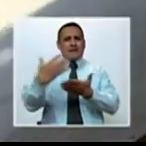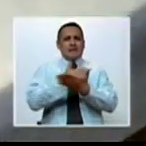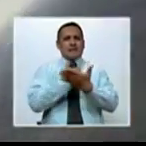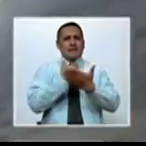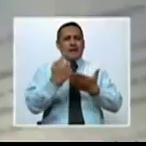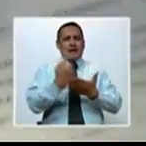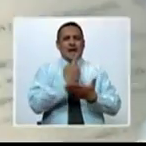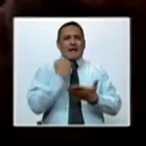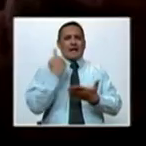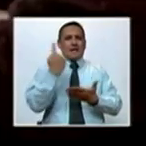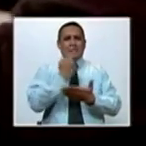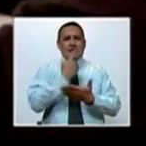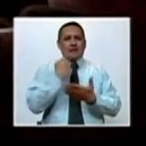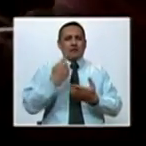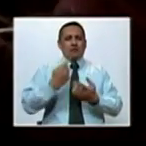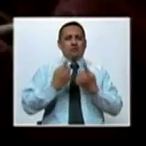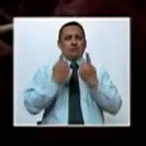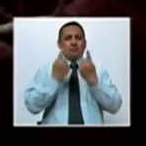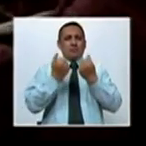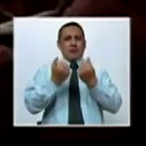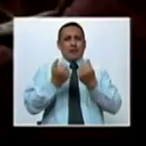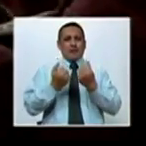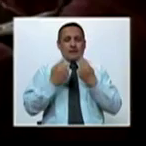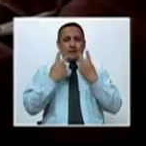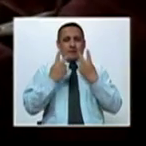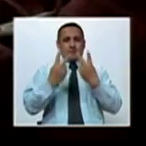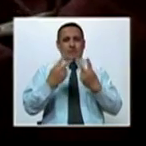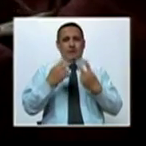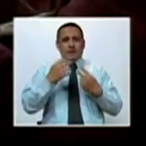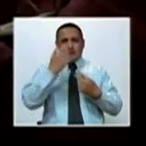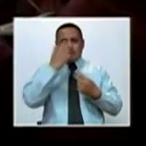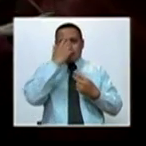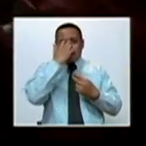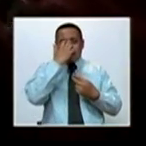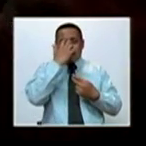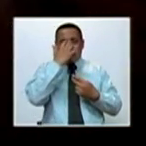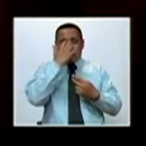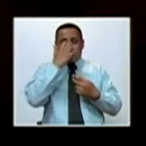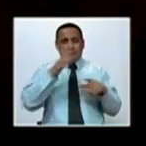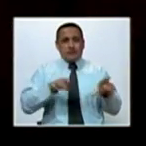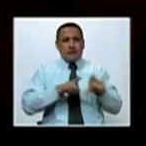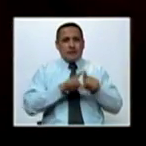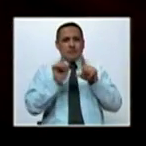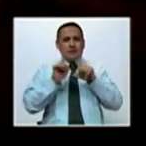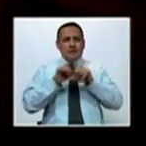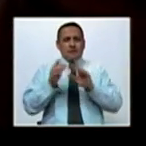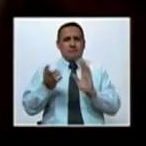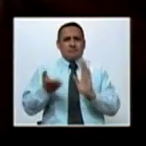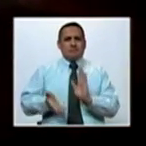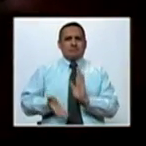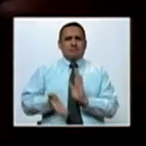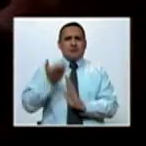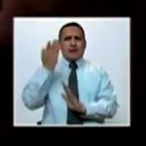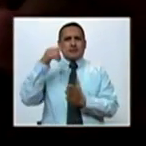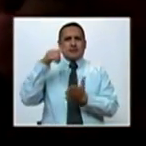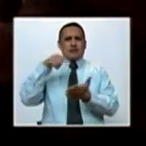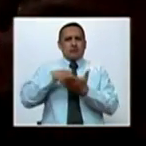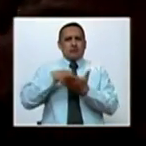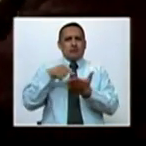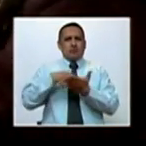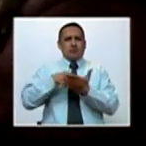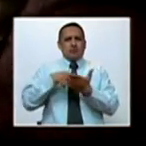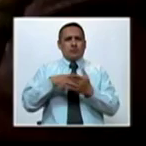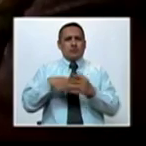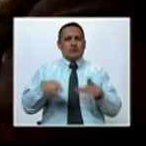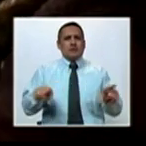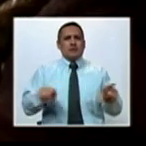embargar la totalidad de liquidez de la cuenta muy por encima del monto